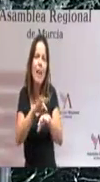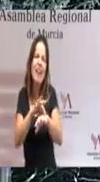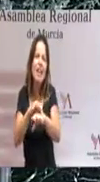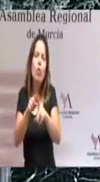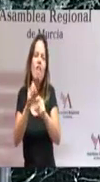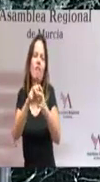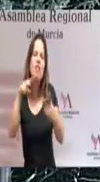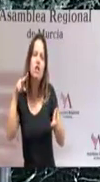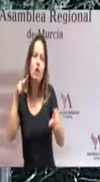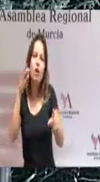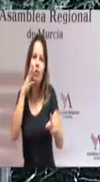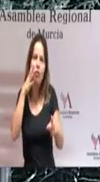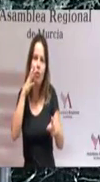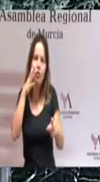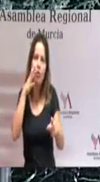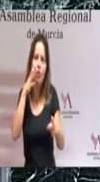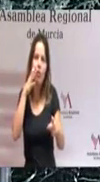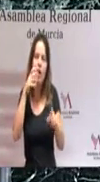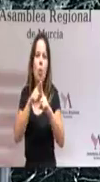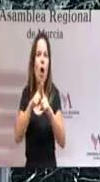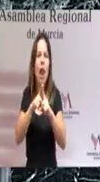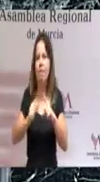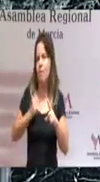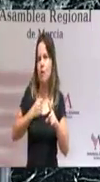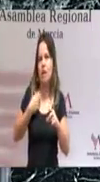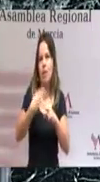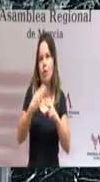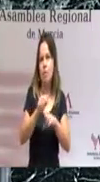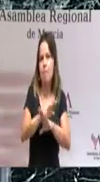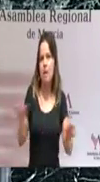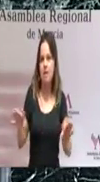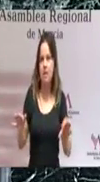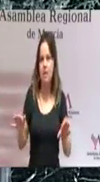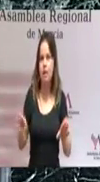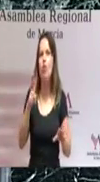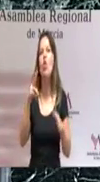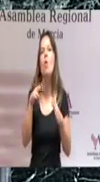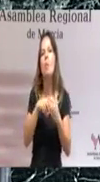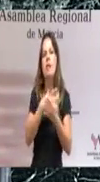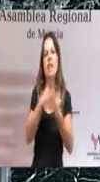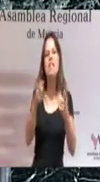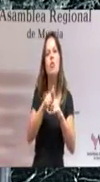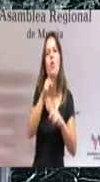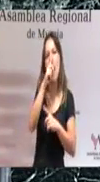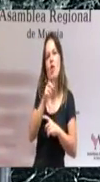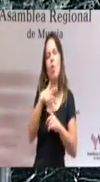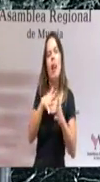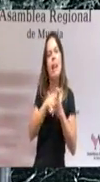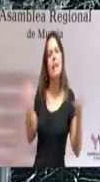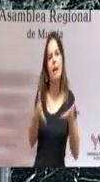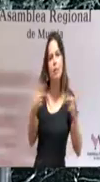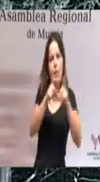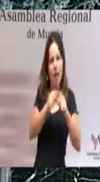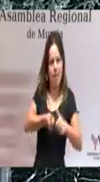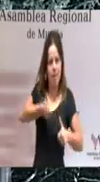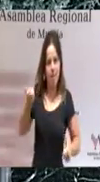una visión absolutamente partidista y partidaria. 2016 está siendo un año de mayor dinamismo empresarial en la